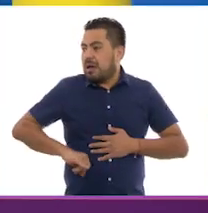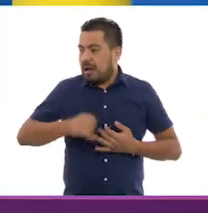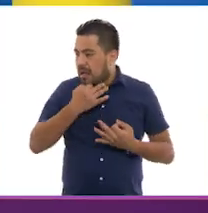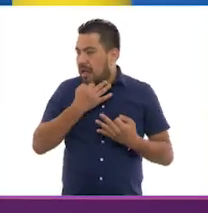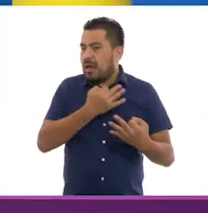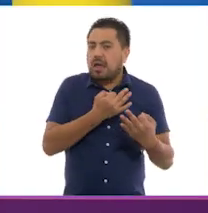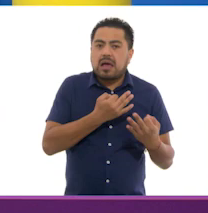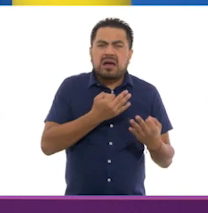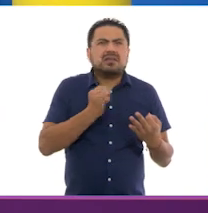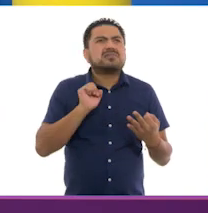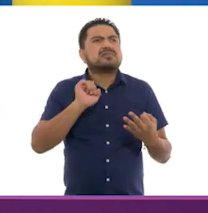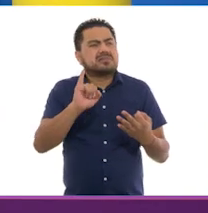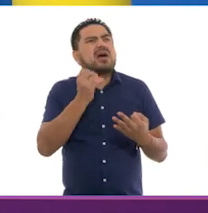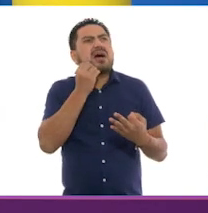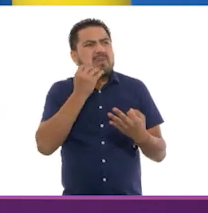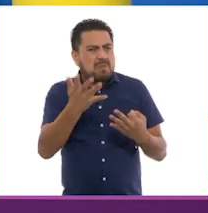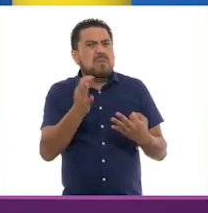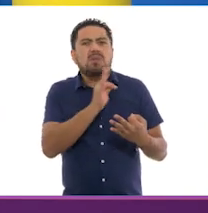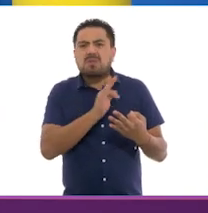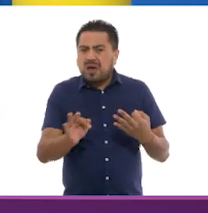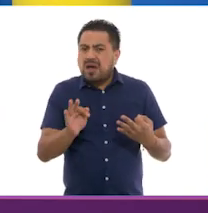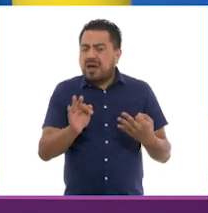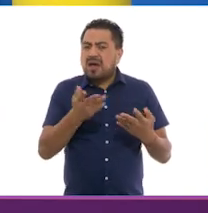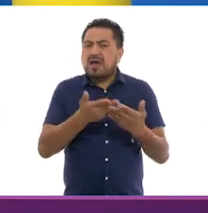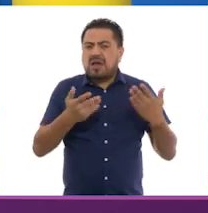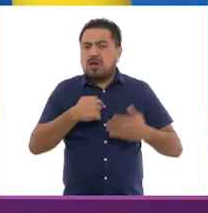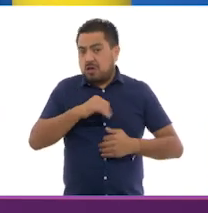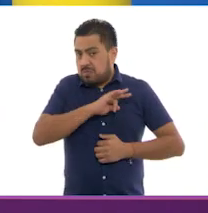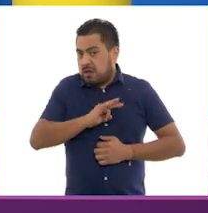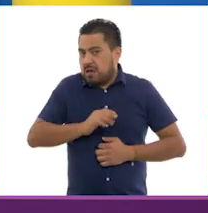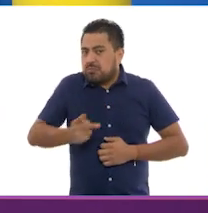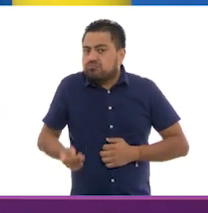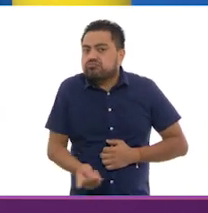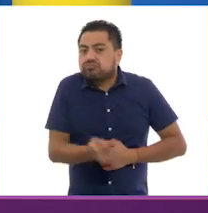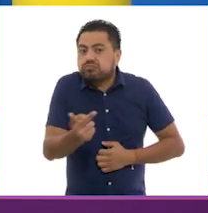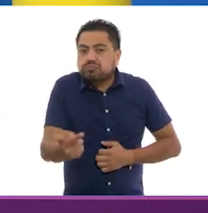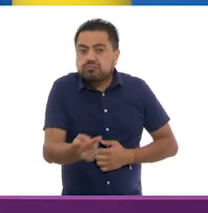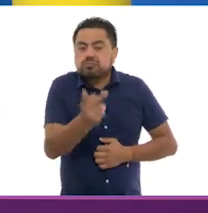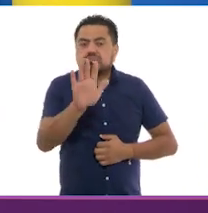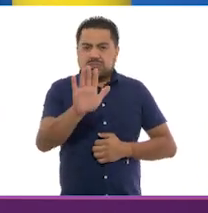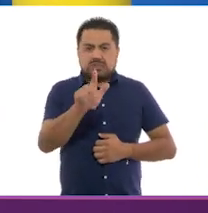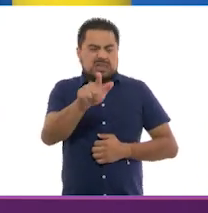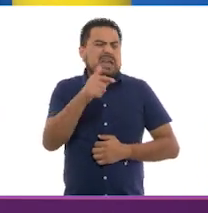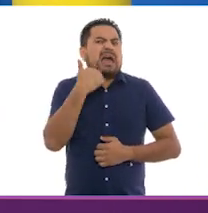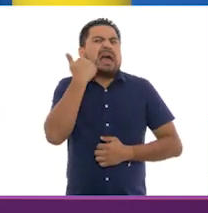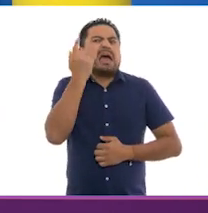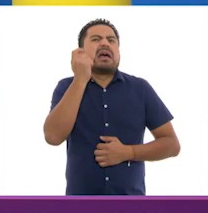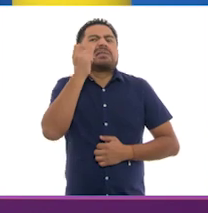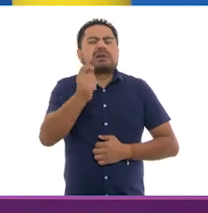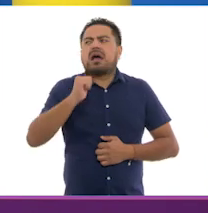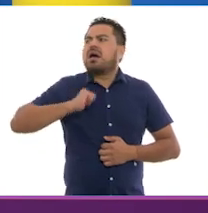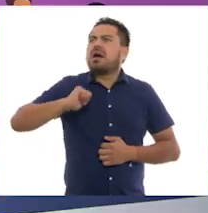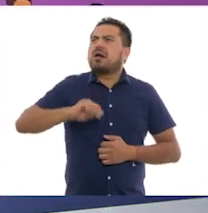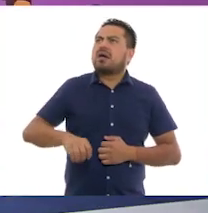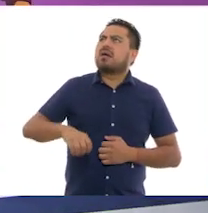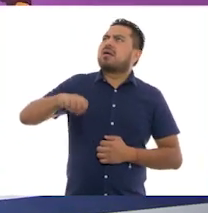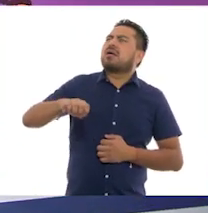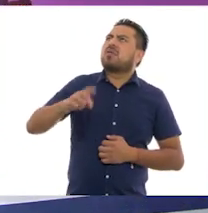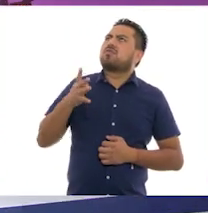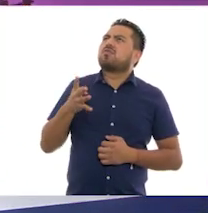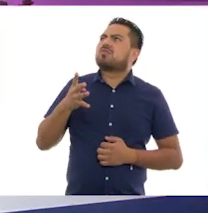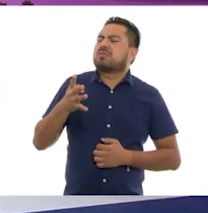Sí, María, estaría fabuloso. Entonces les puedo preguntar a ustedes, ¿qué querían ser de grandes?